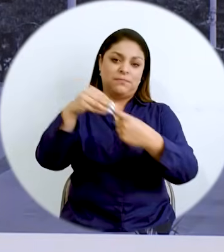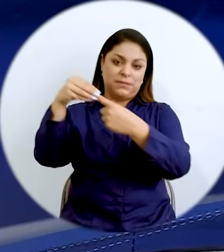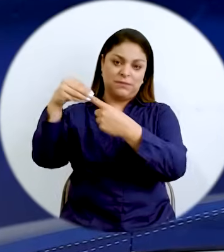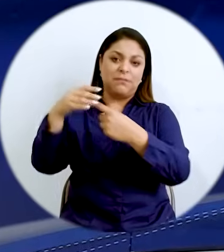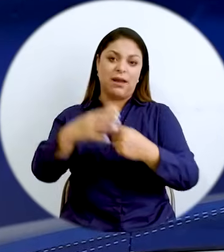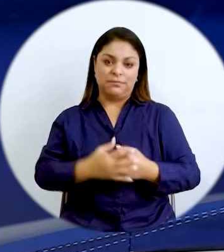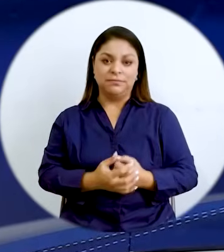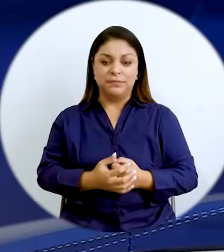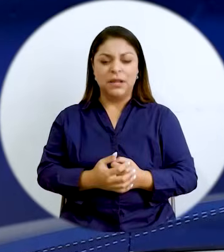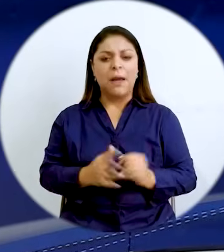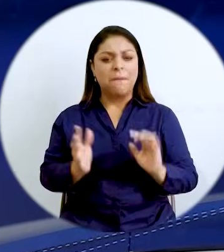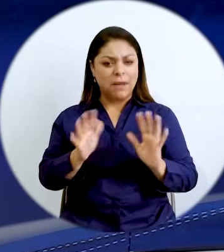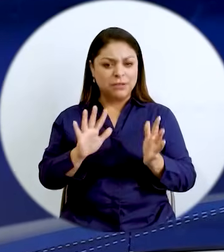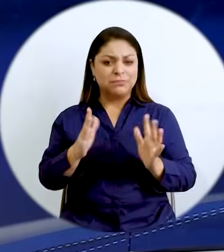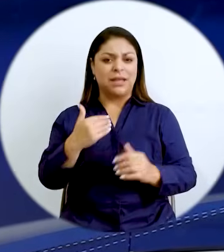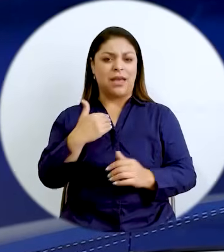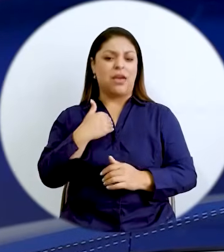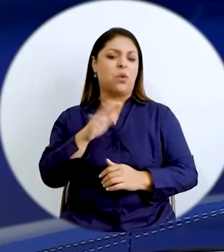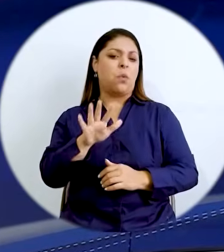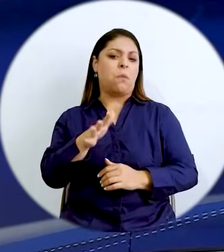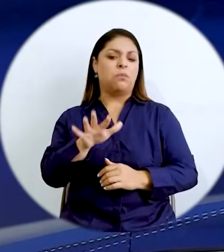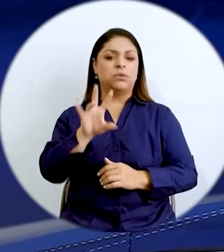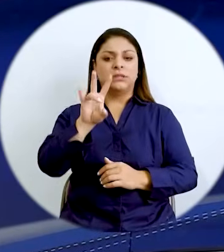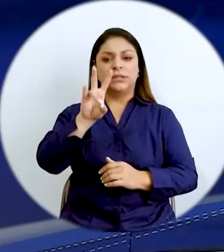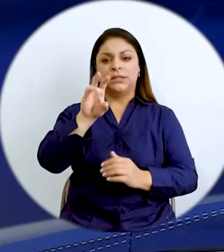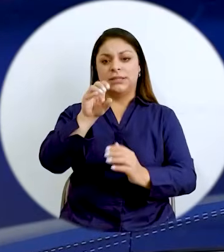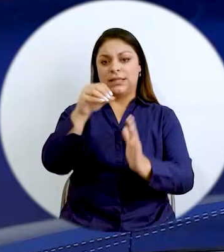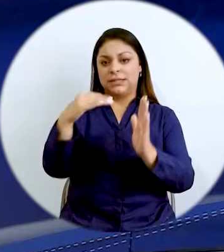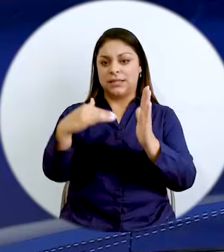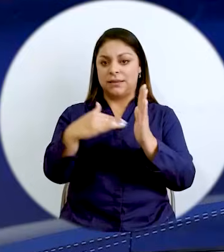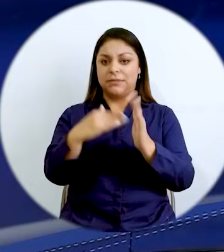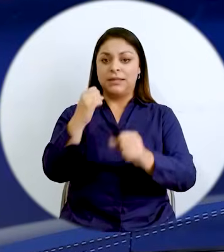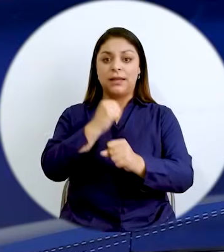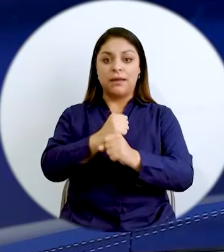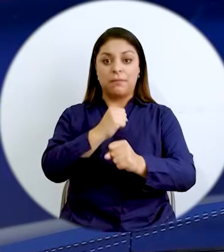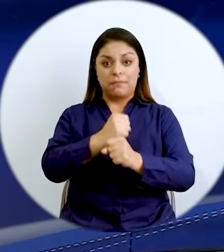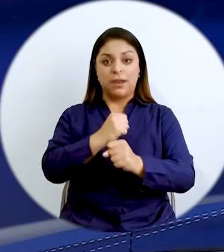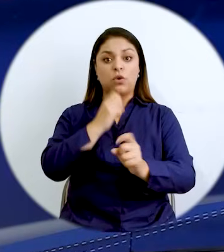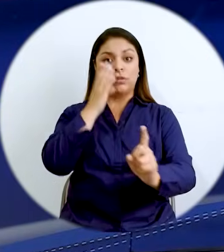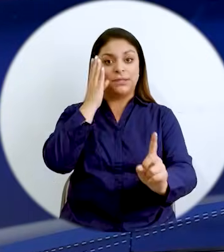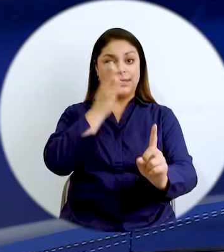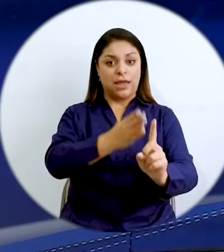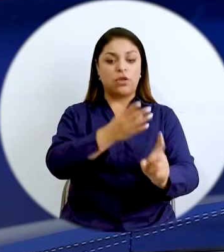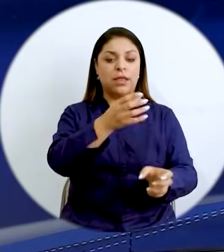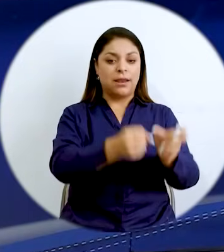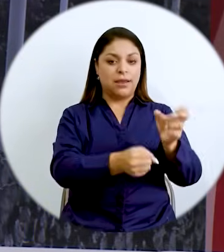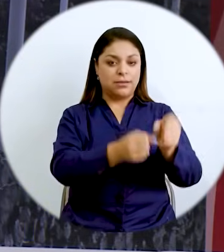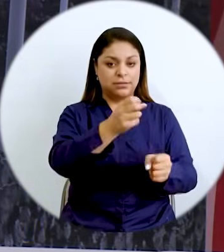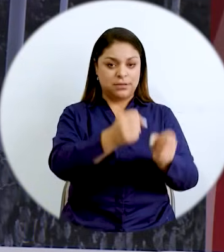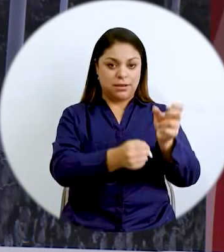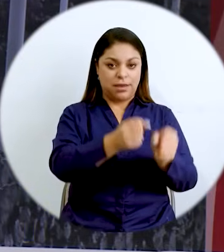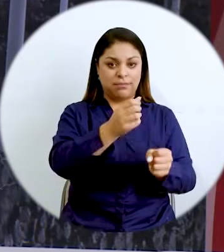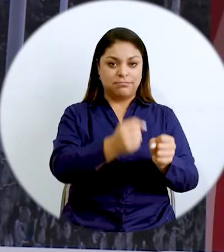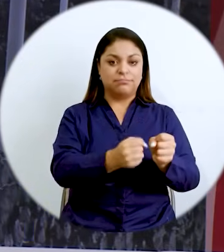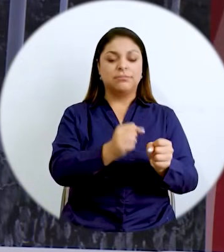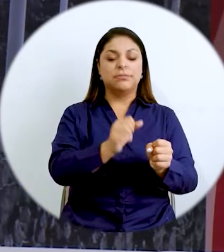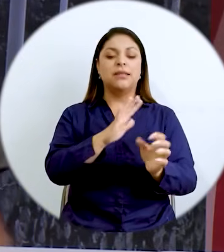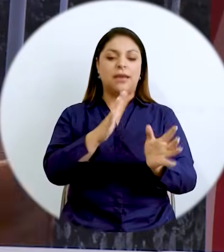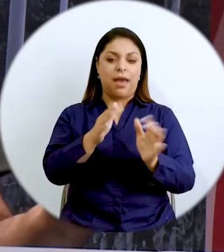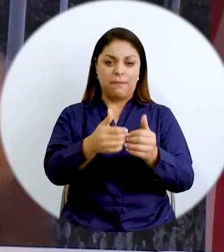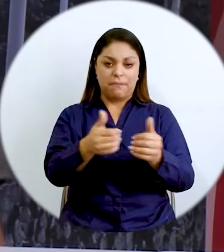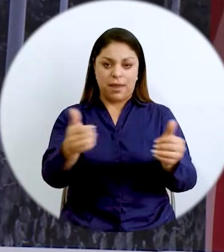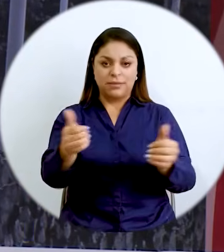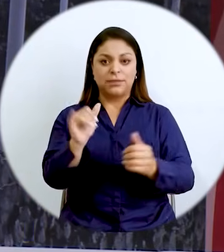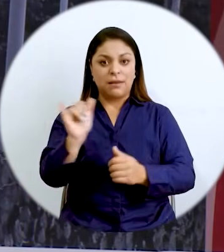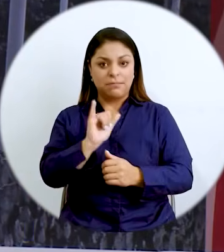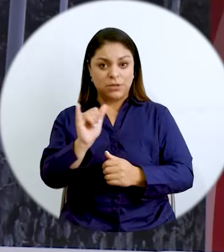haber más o menos unos 70,000 empleos directos, lo que es la lechería. Y aparte de eso,